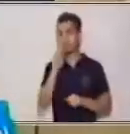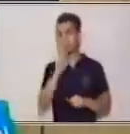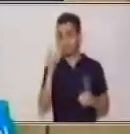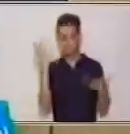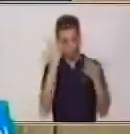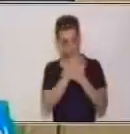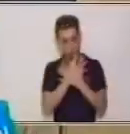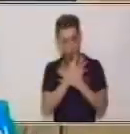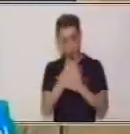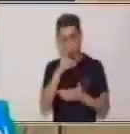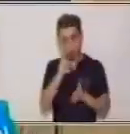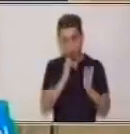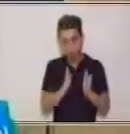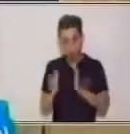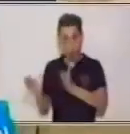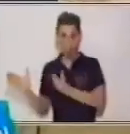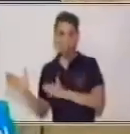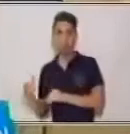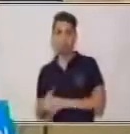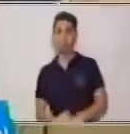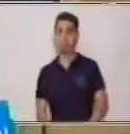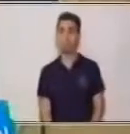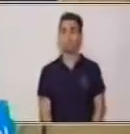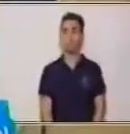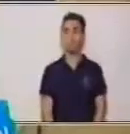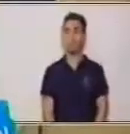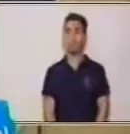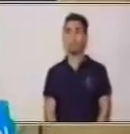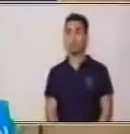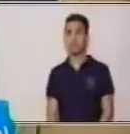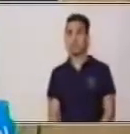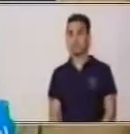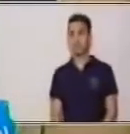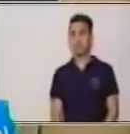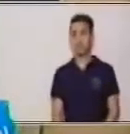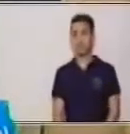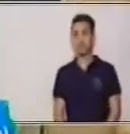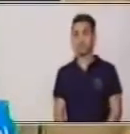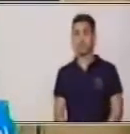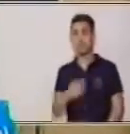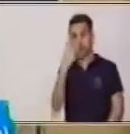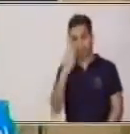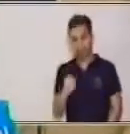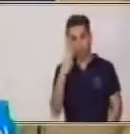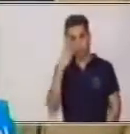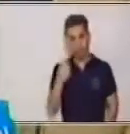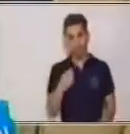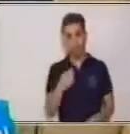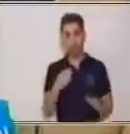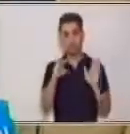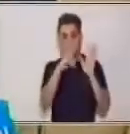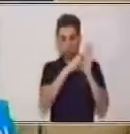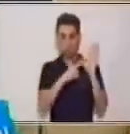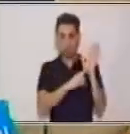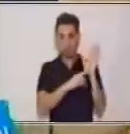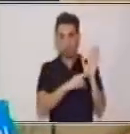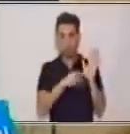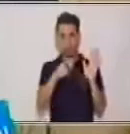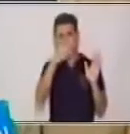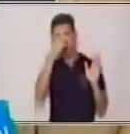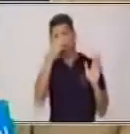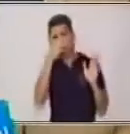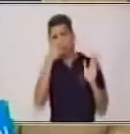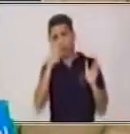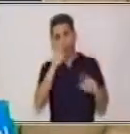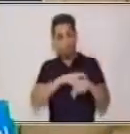el proceso que vas a desarrollar. Vamos a repetir la regla porque yo sé que no la terminaste de apuntar, la dije quizá muy rápido o no te dio